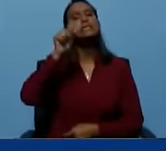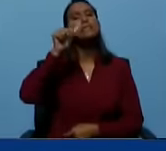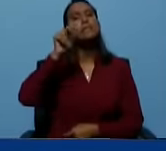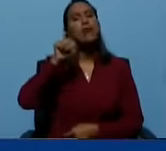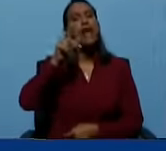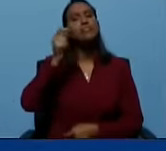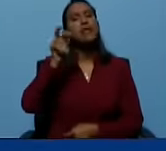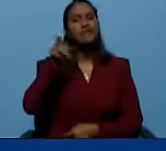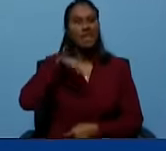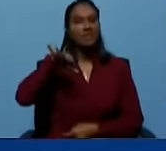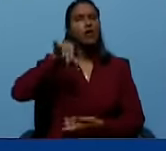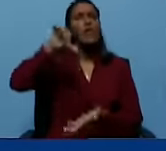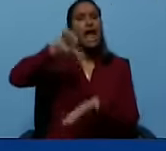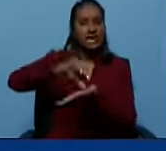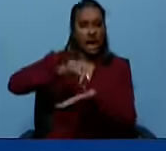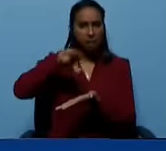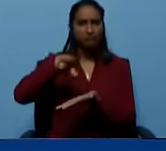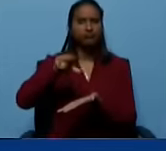de Irán.